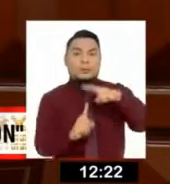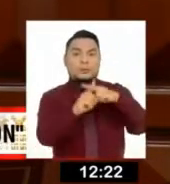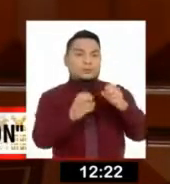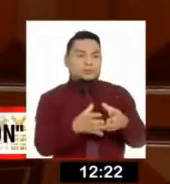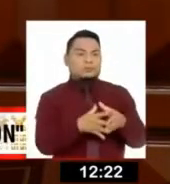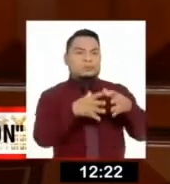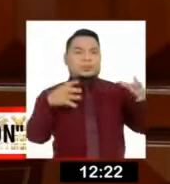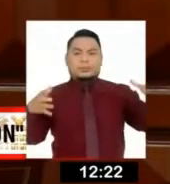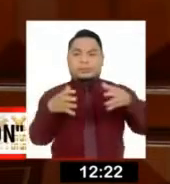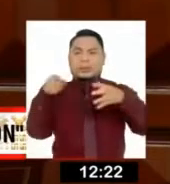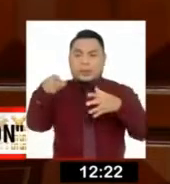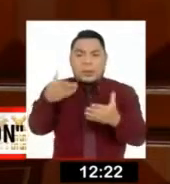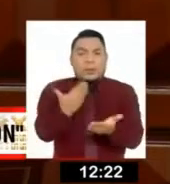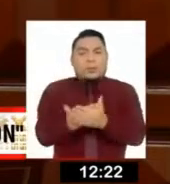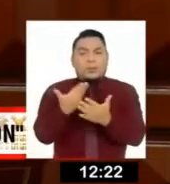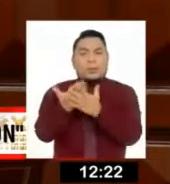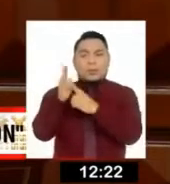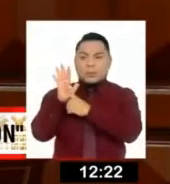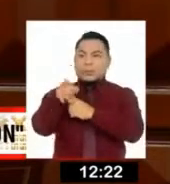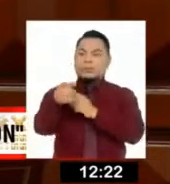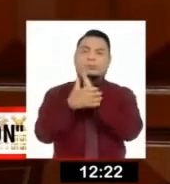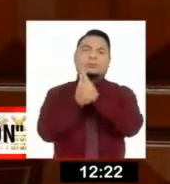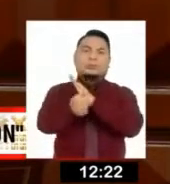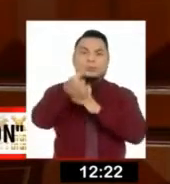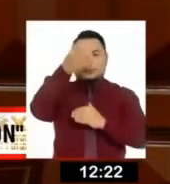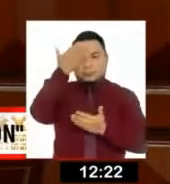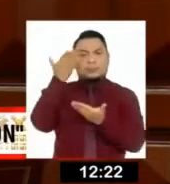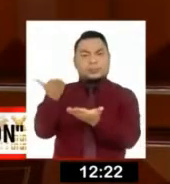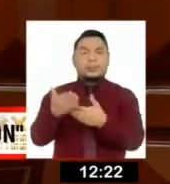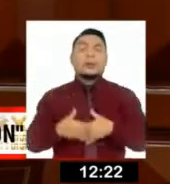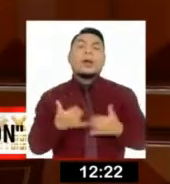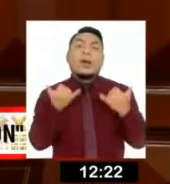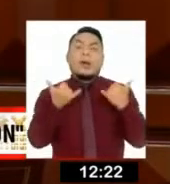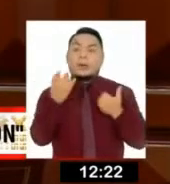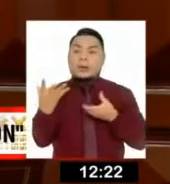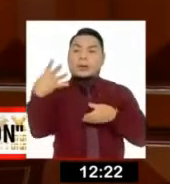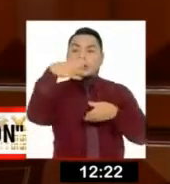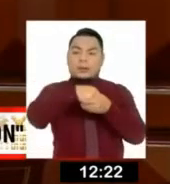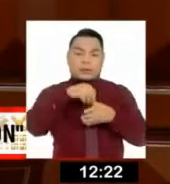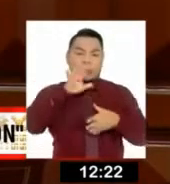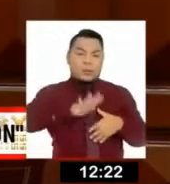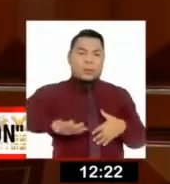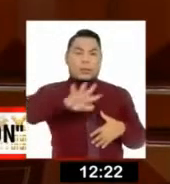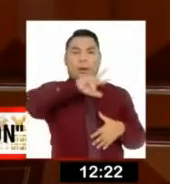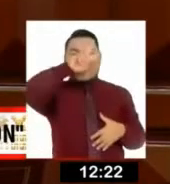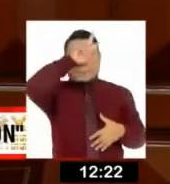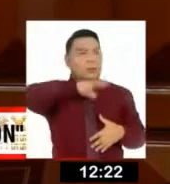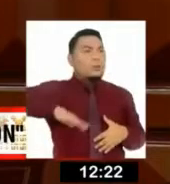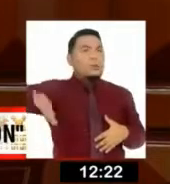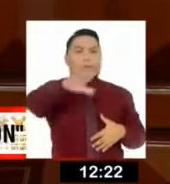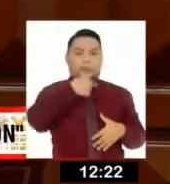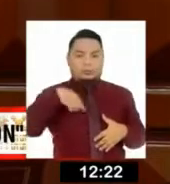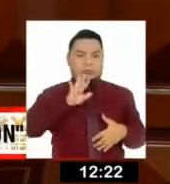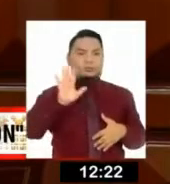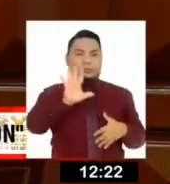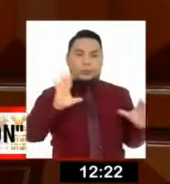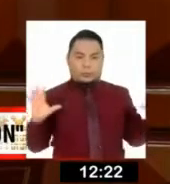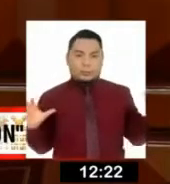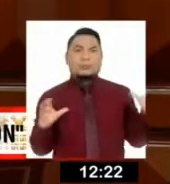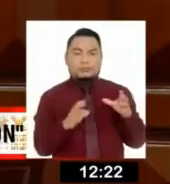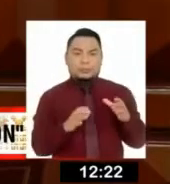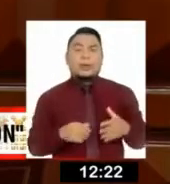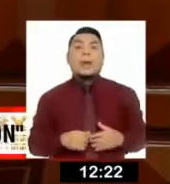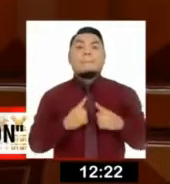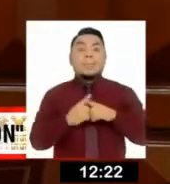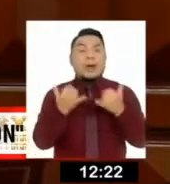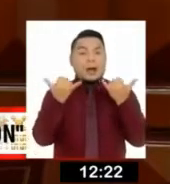han dejado muestras de su habilidad, que hoy es parte del patrimonio de todos nosotros. Sin embargo, hoy